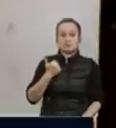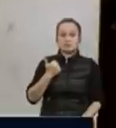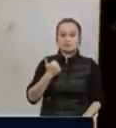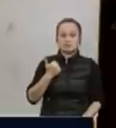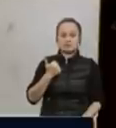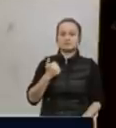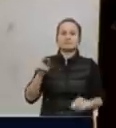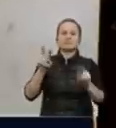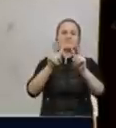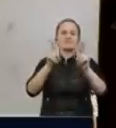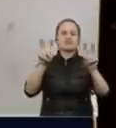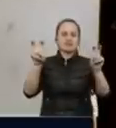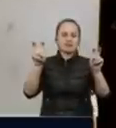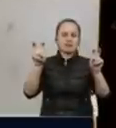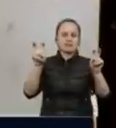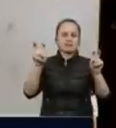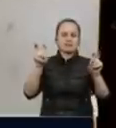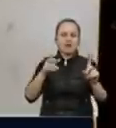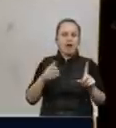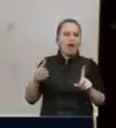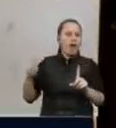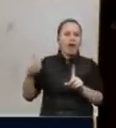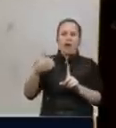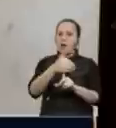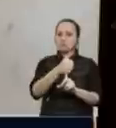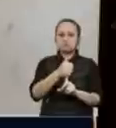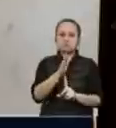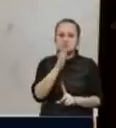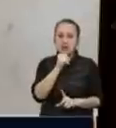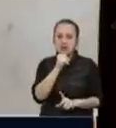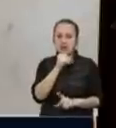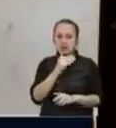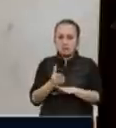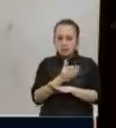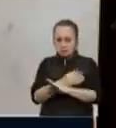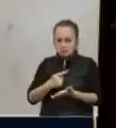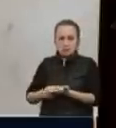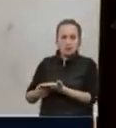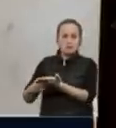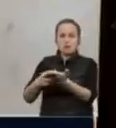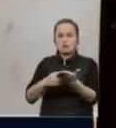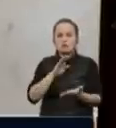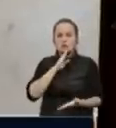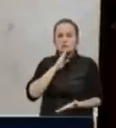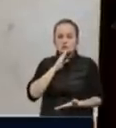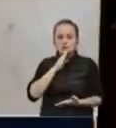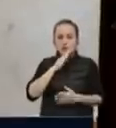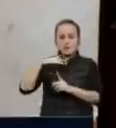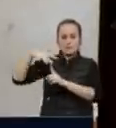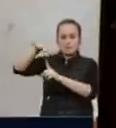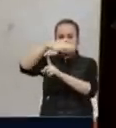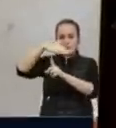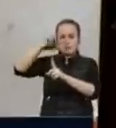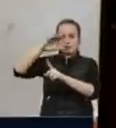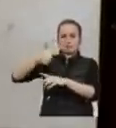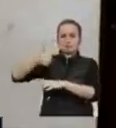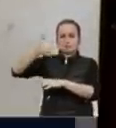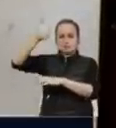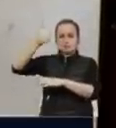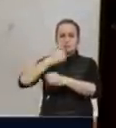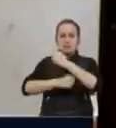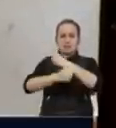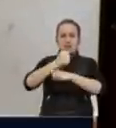este tema de no haber logrado un acuerdo final en la prenegociación con las aeronaves de superioridad aérea el año